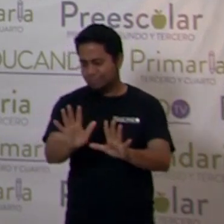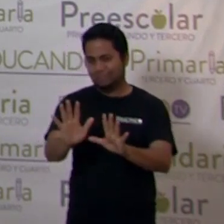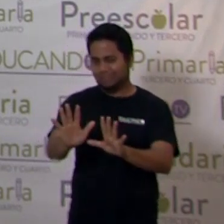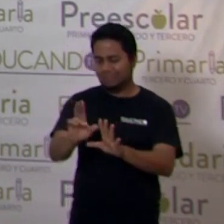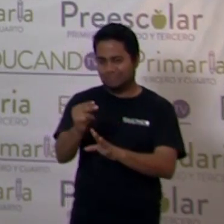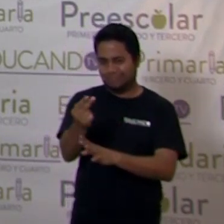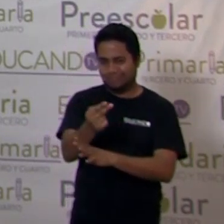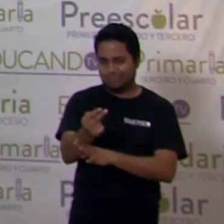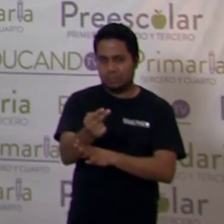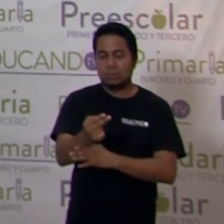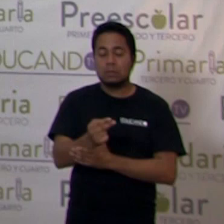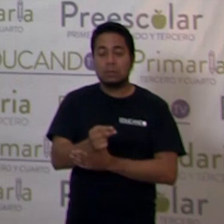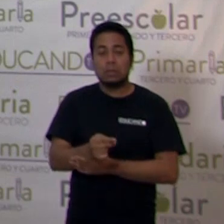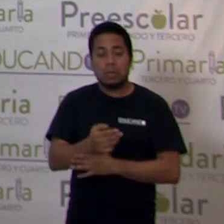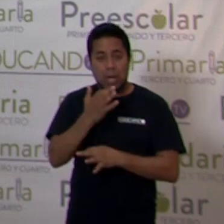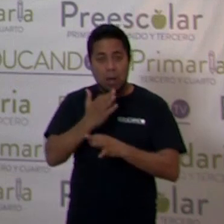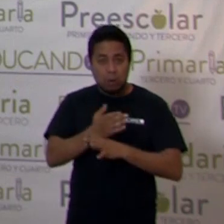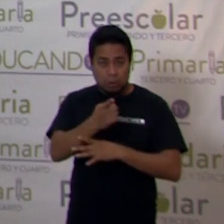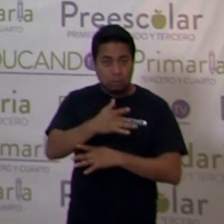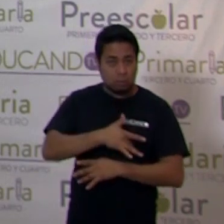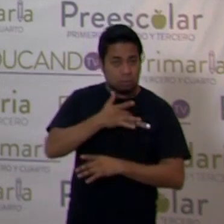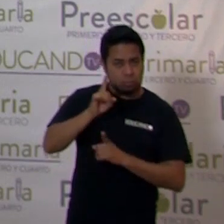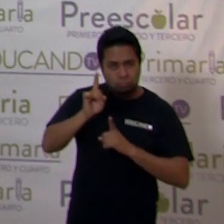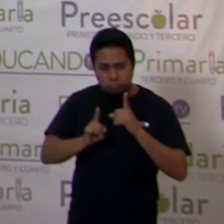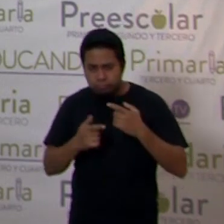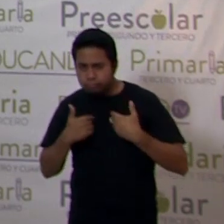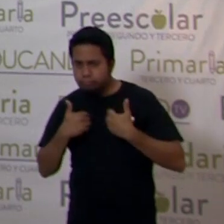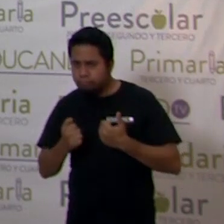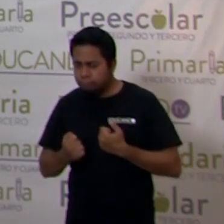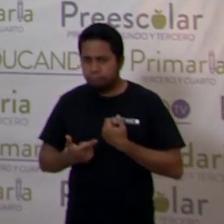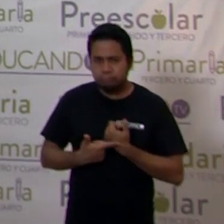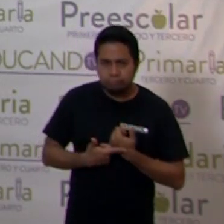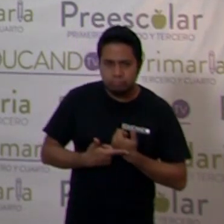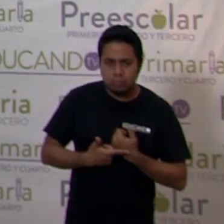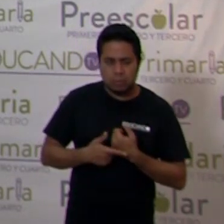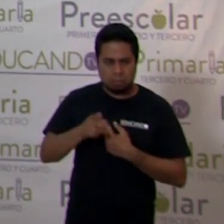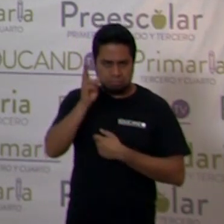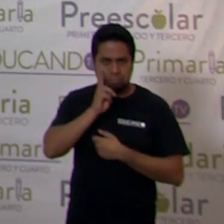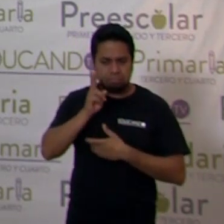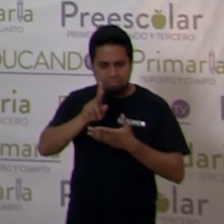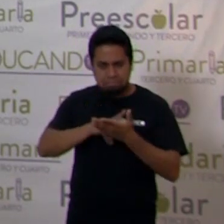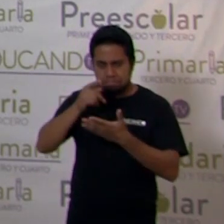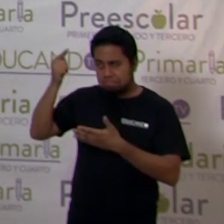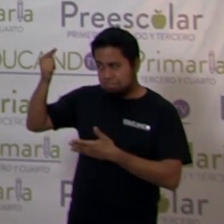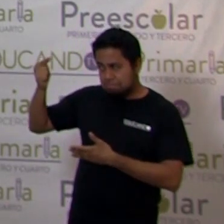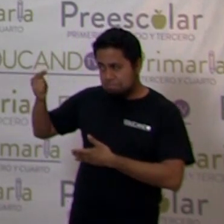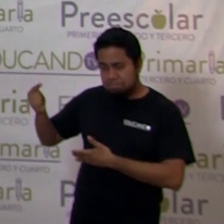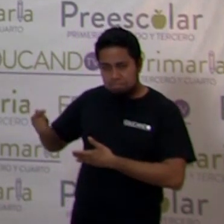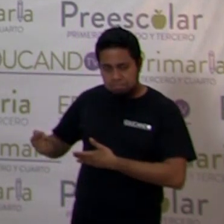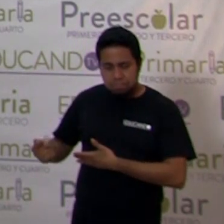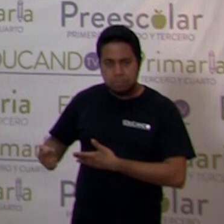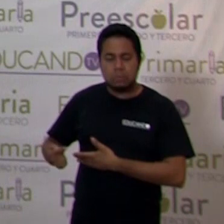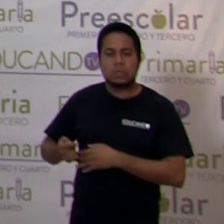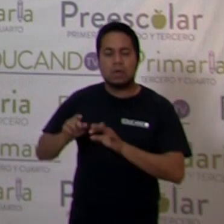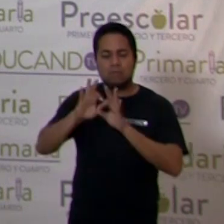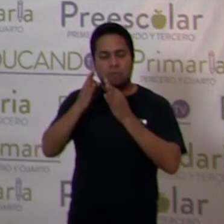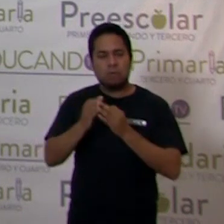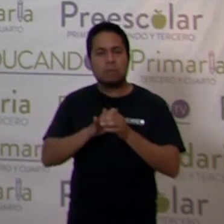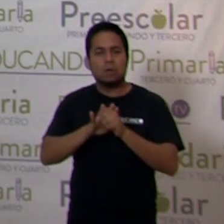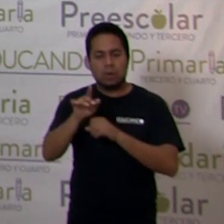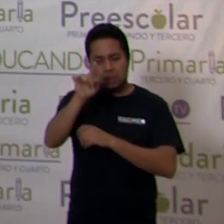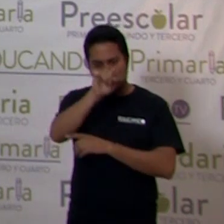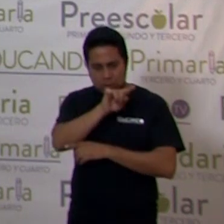Bueno hasta acá tenemos dudas Vamos a repasar tenemos los las figuras que vimos son